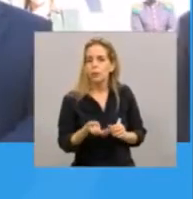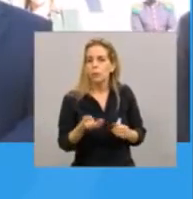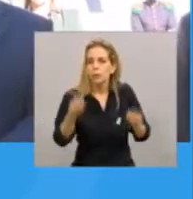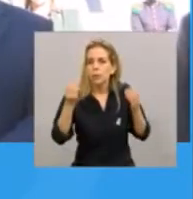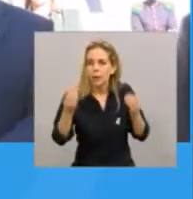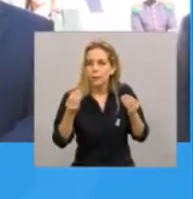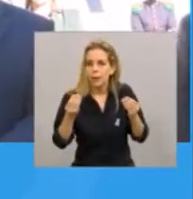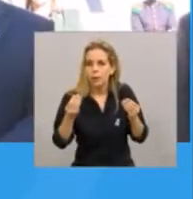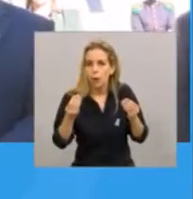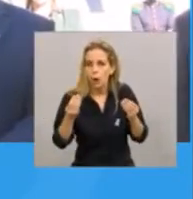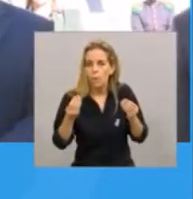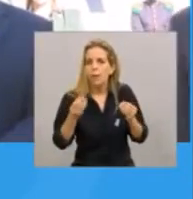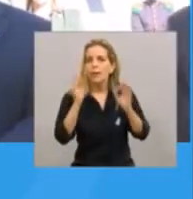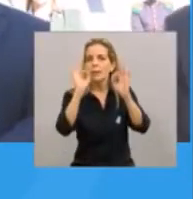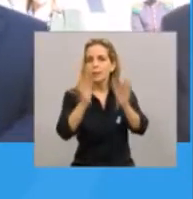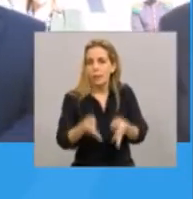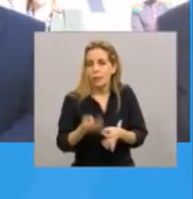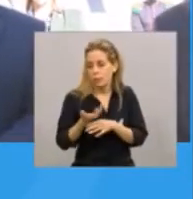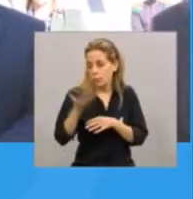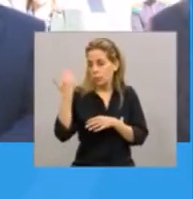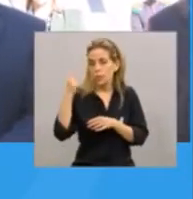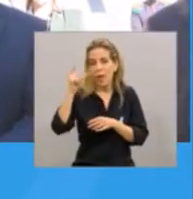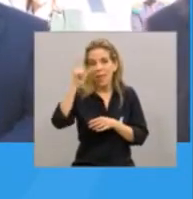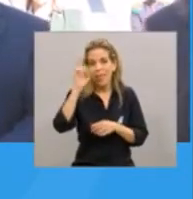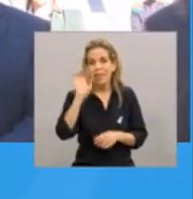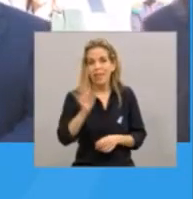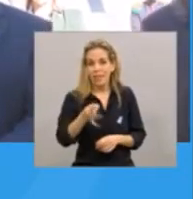todos sabemos que el 10 de diciembre